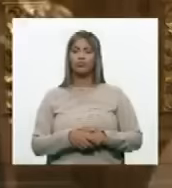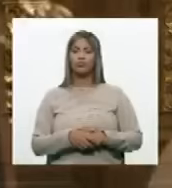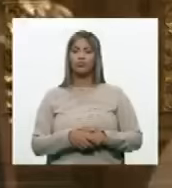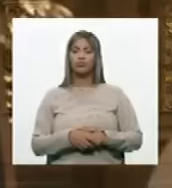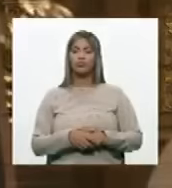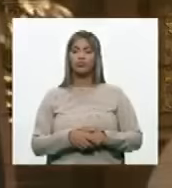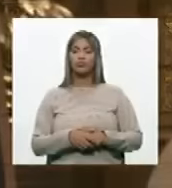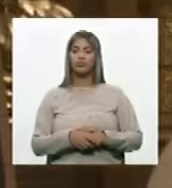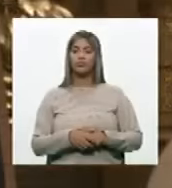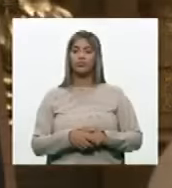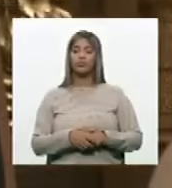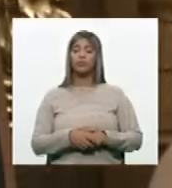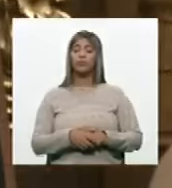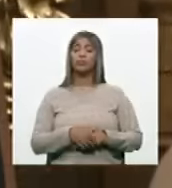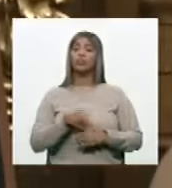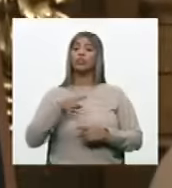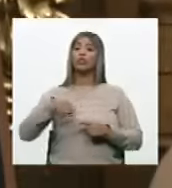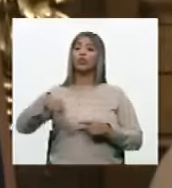dirigido a la nación,